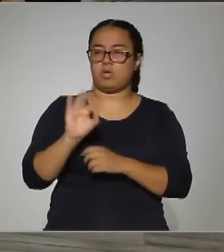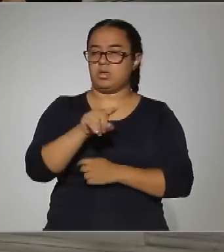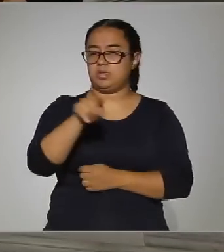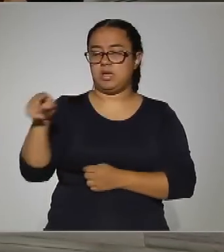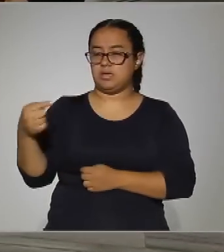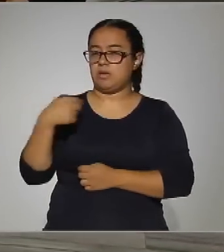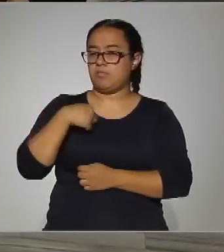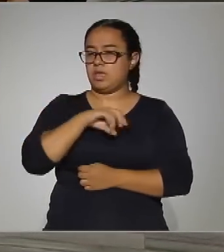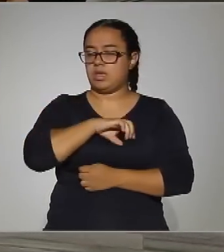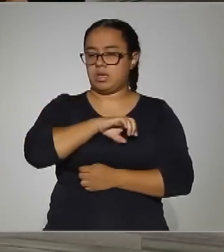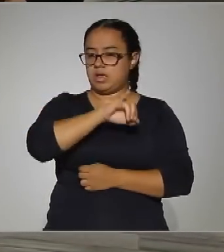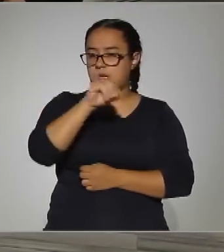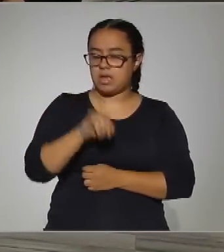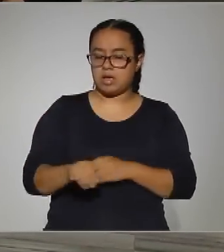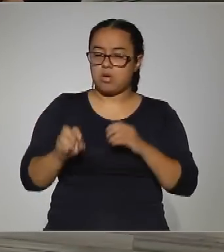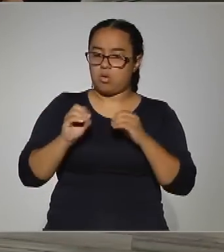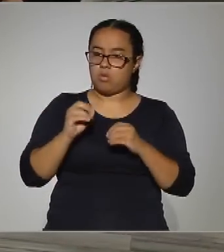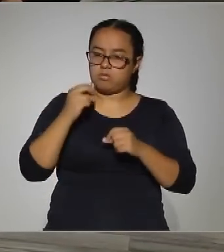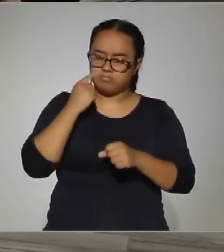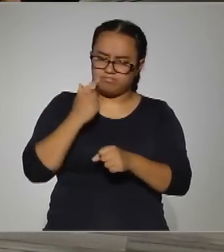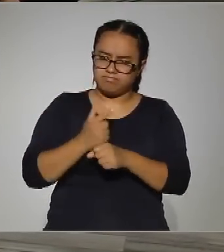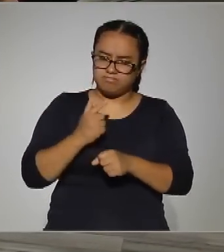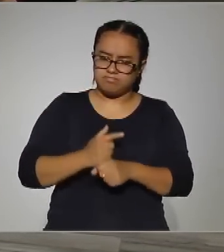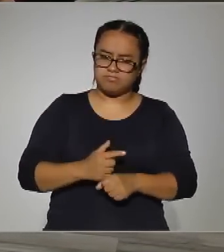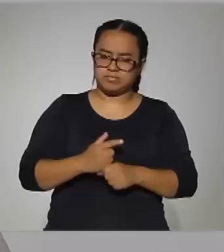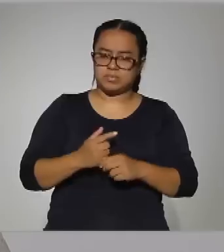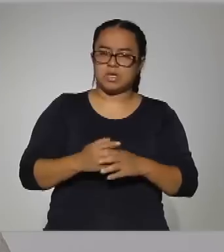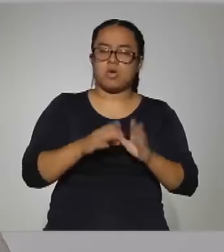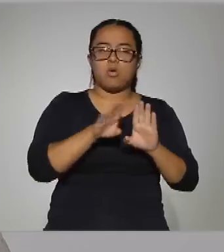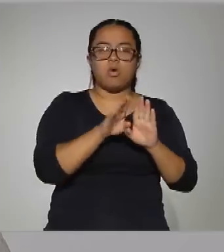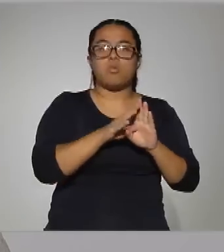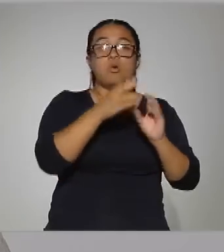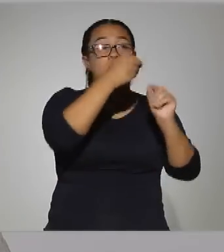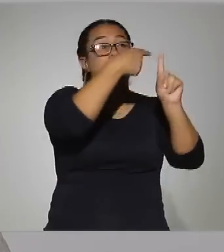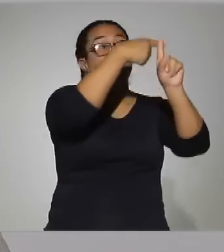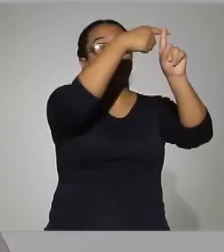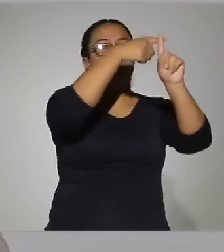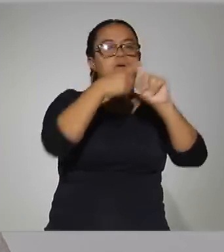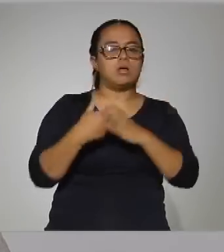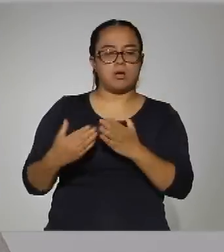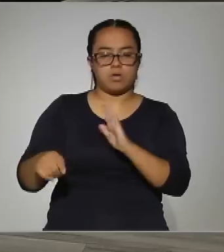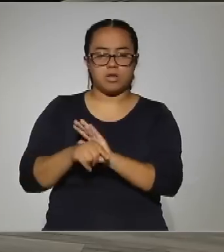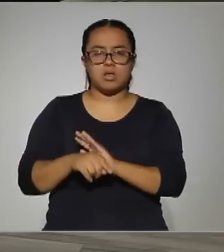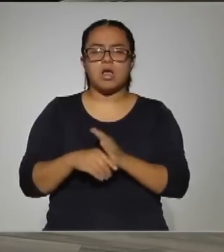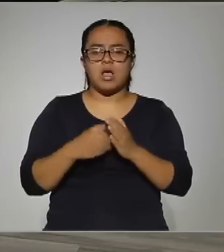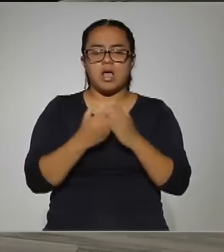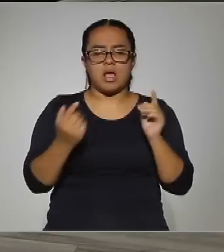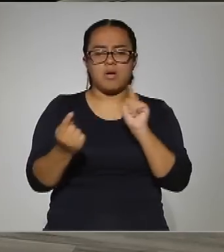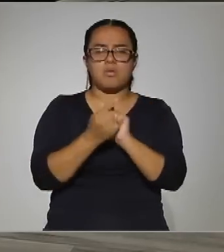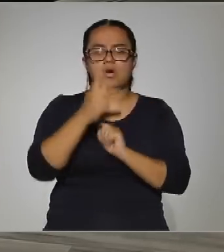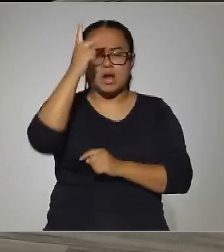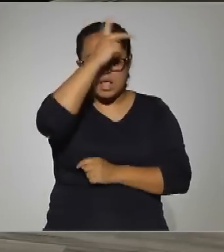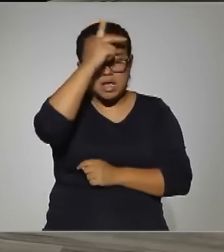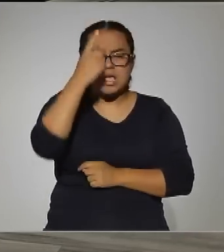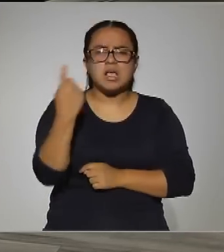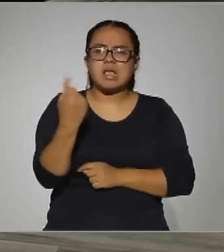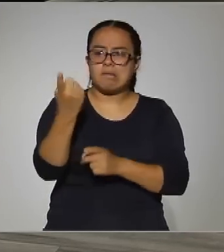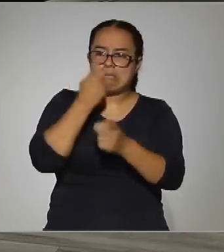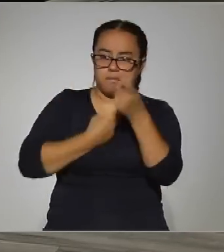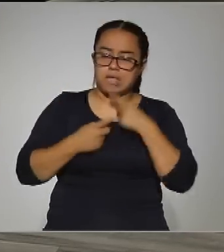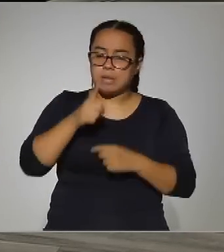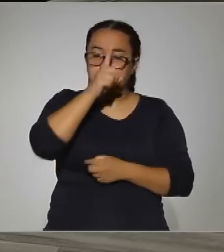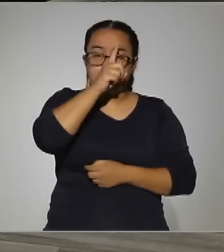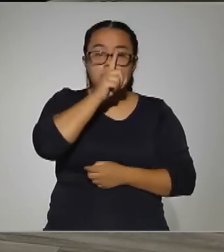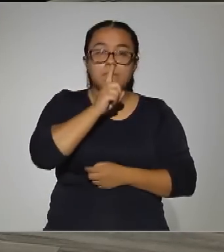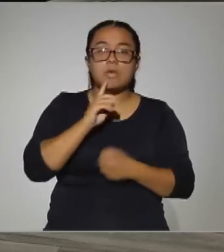hoy me doy cuenta de que, etcétera, ¿no? A mí me preguntan, ¿qué te dicen tus pacientes? Y yo les digo, puras mentiras. ¿Por qué? Porque